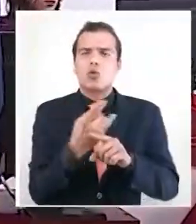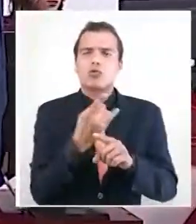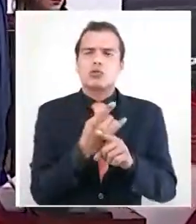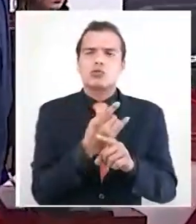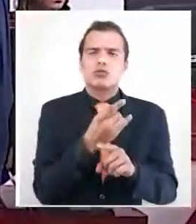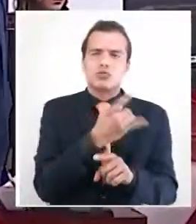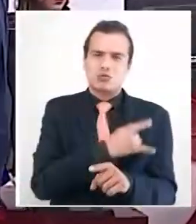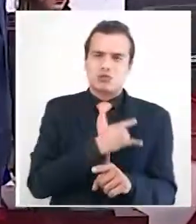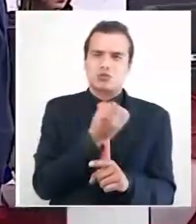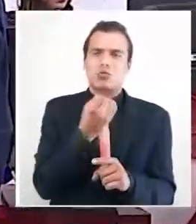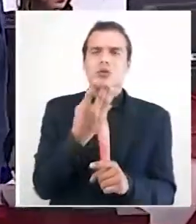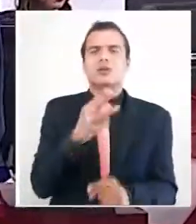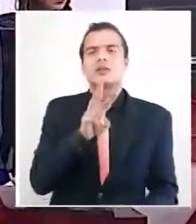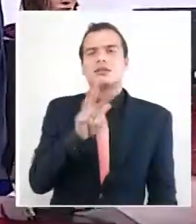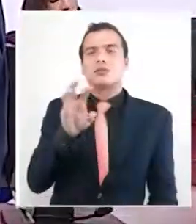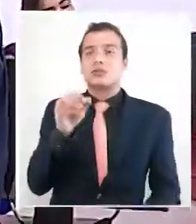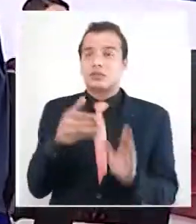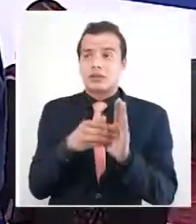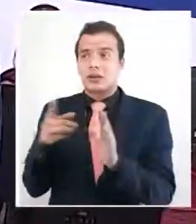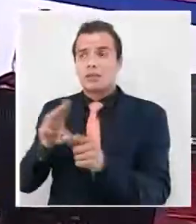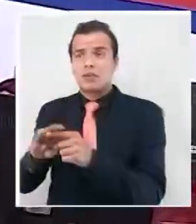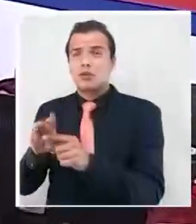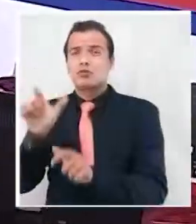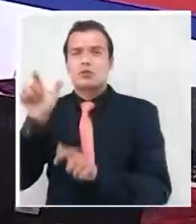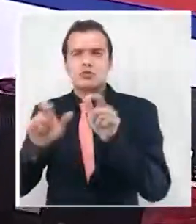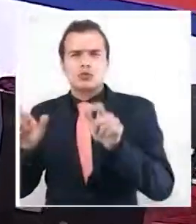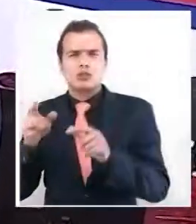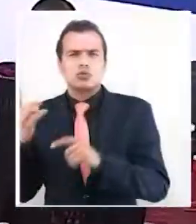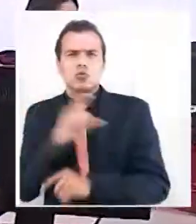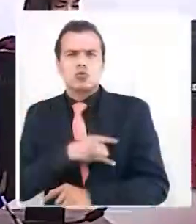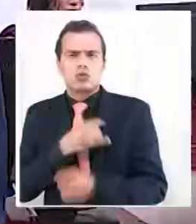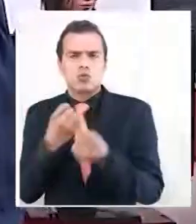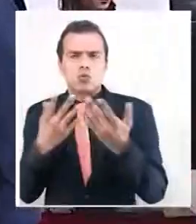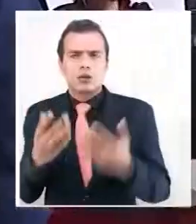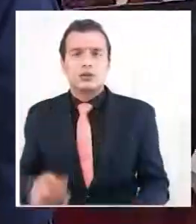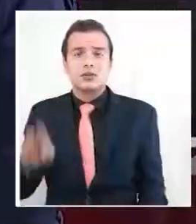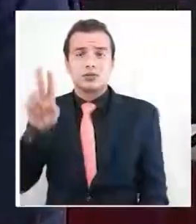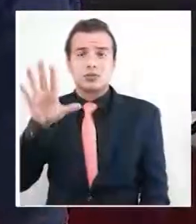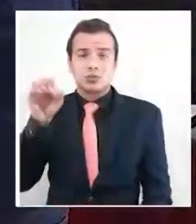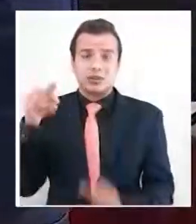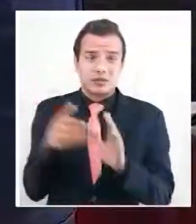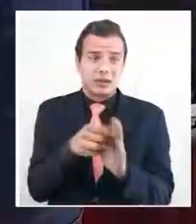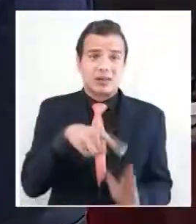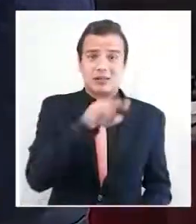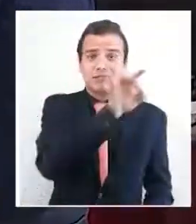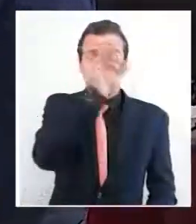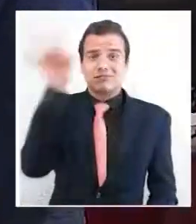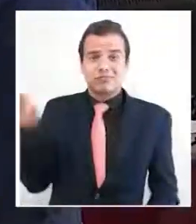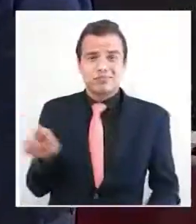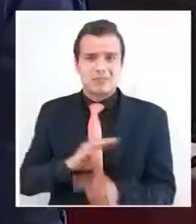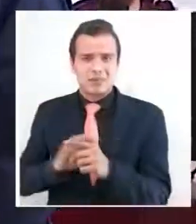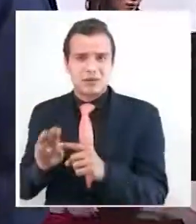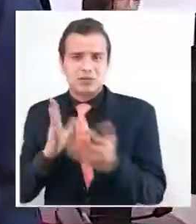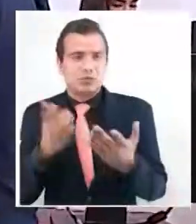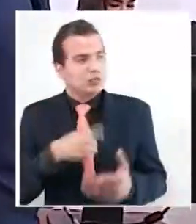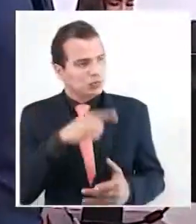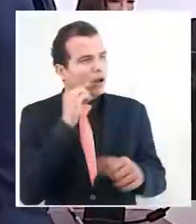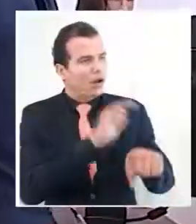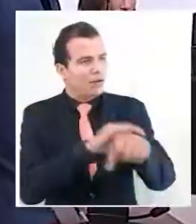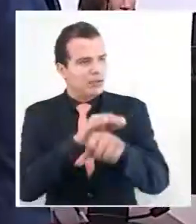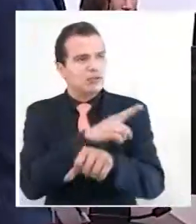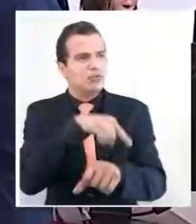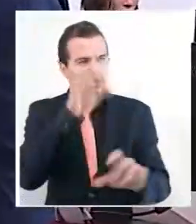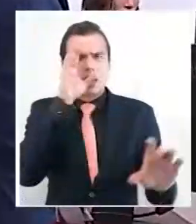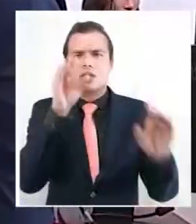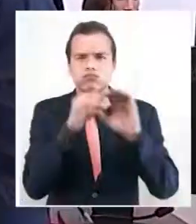mil pasajeros al día. El mío transporta 250 mil pasajeros. Entonces, ellos son los reyes de la movilidad en la ciudad. Vamos a decirles,